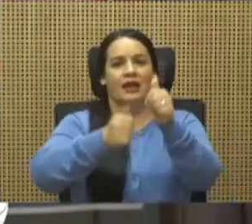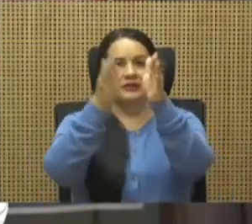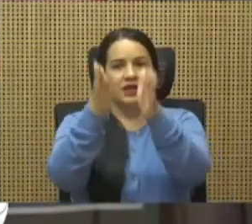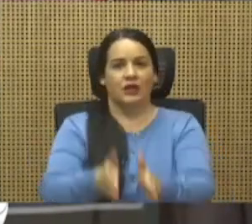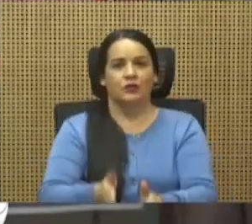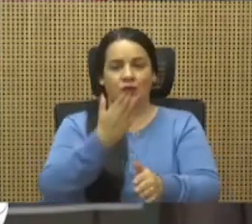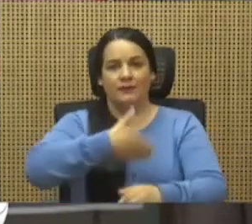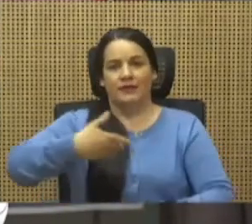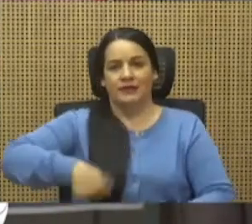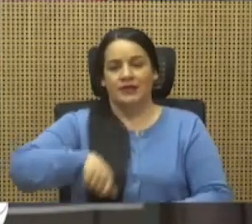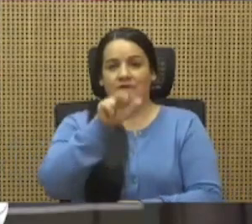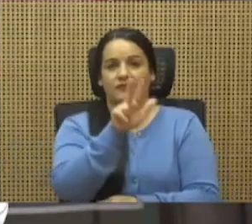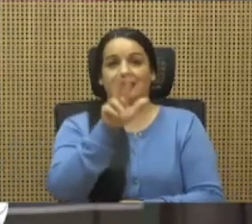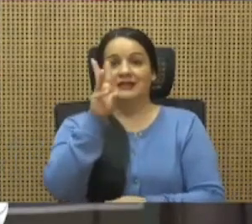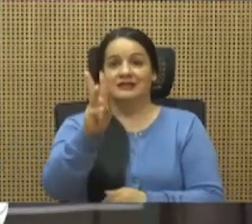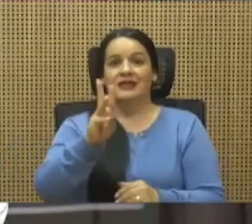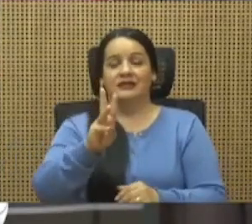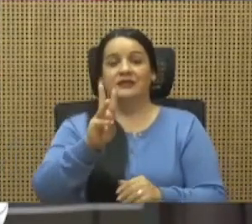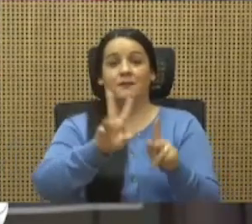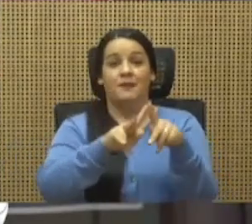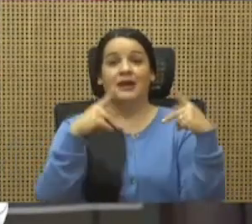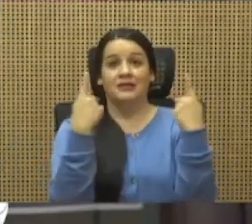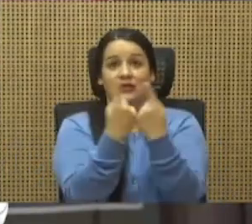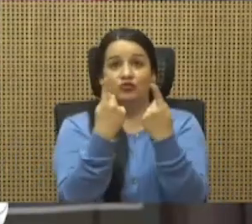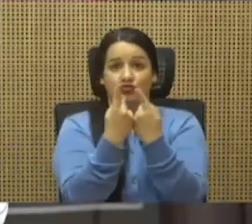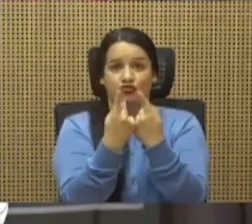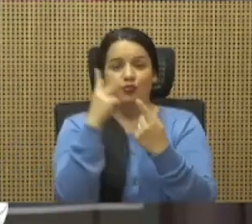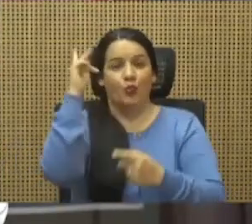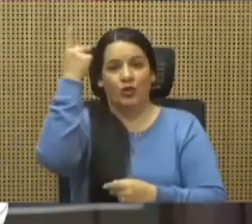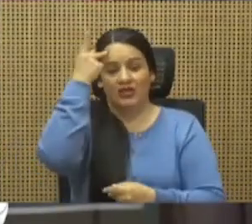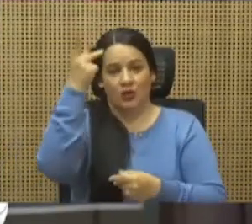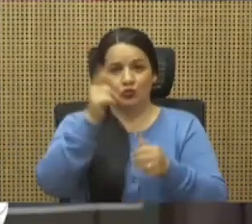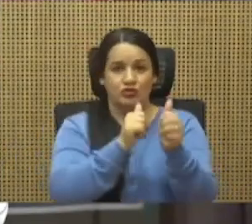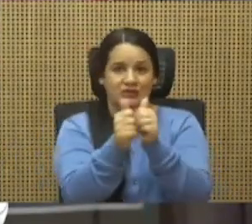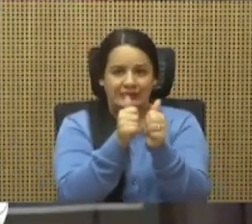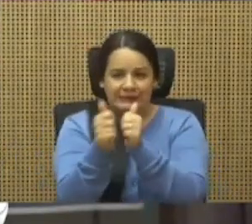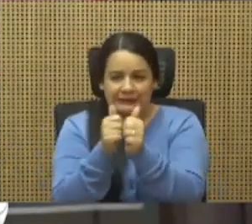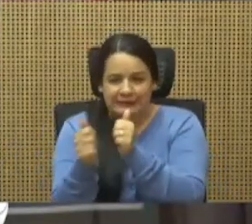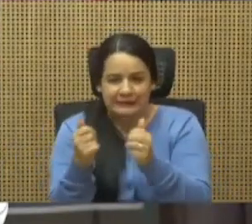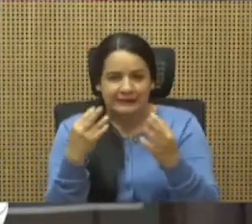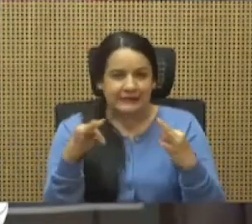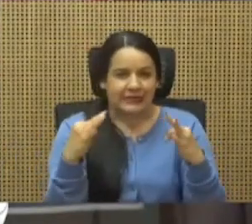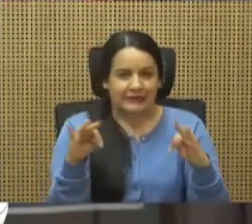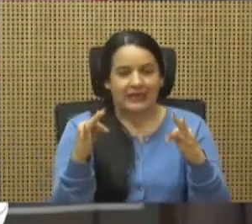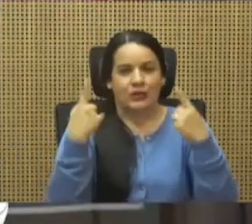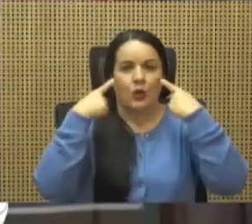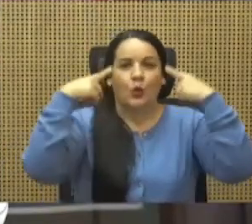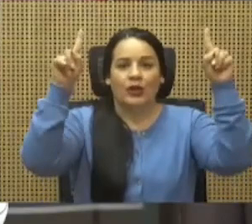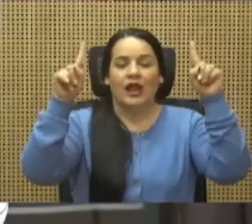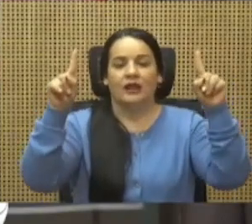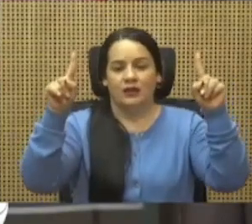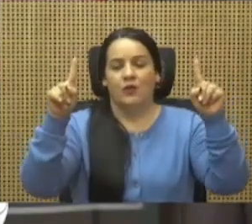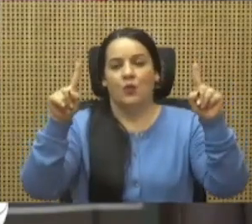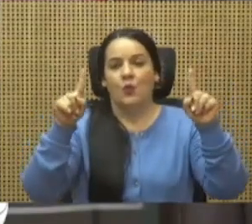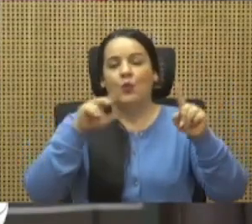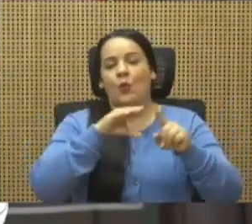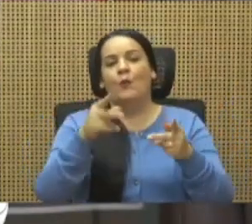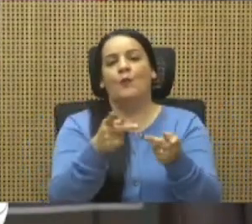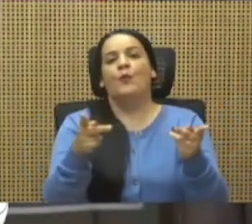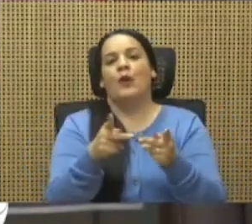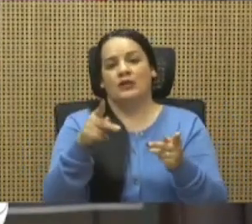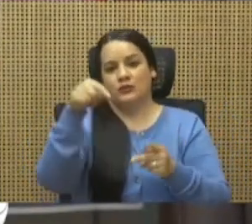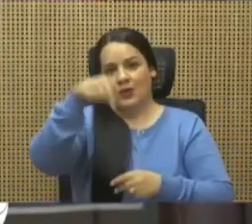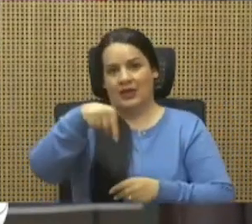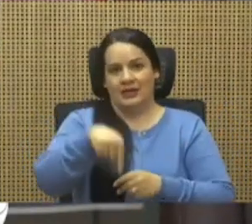y 36 partidos políticos disputando lograr curules en este Congreso. En ese mismo